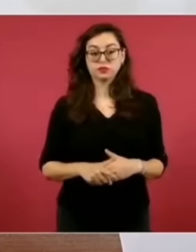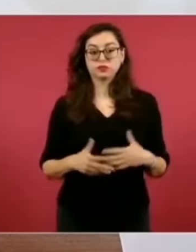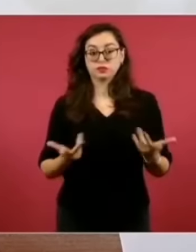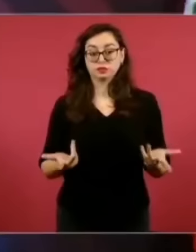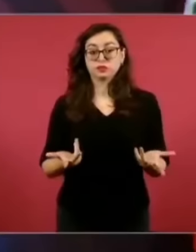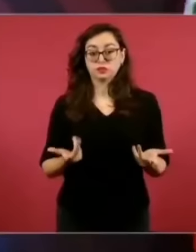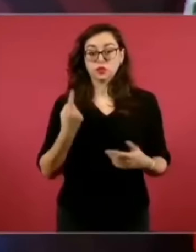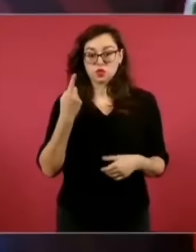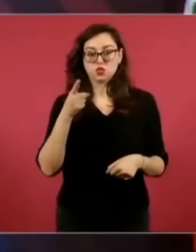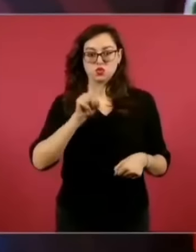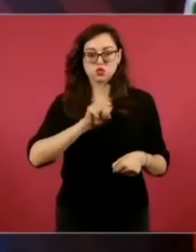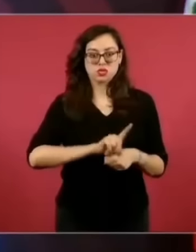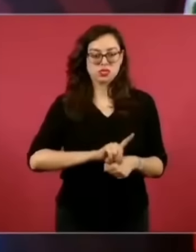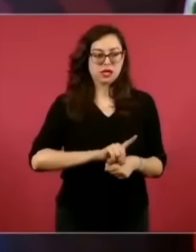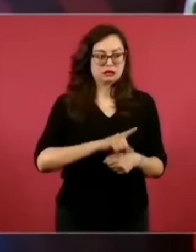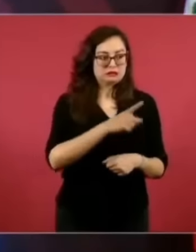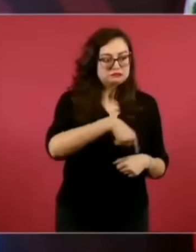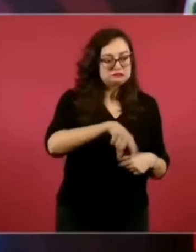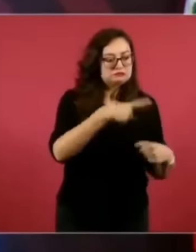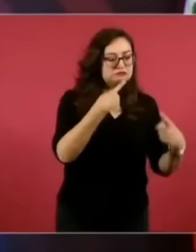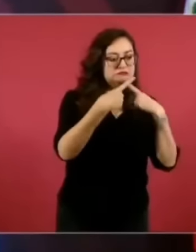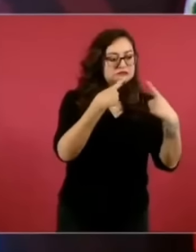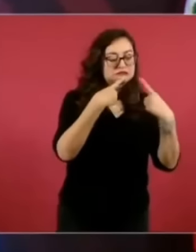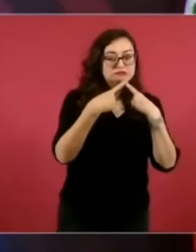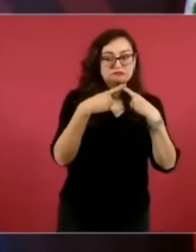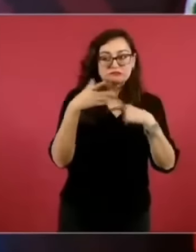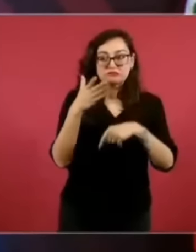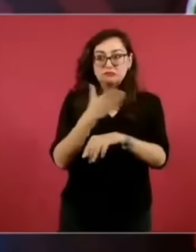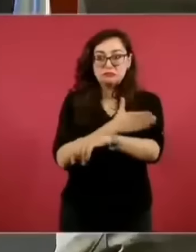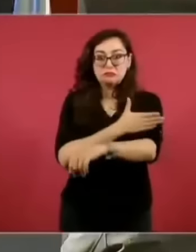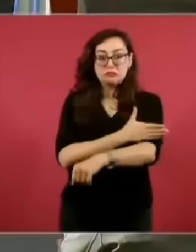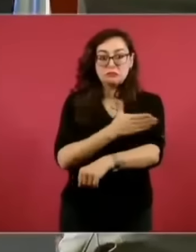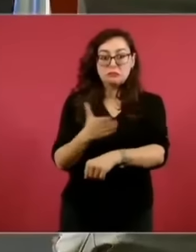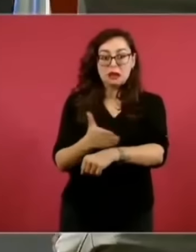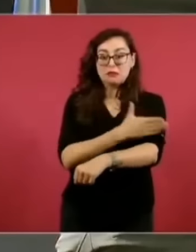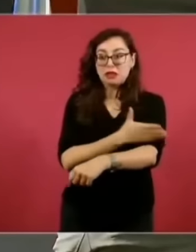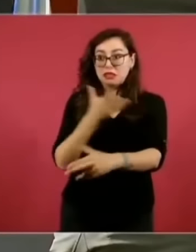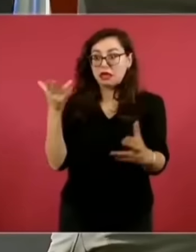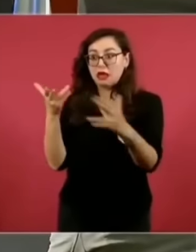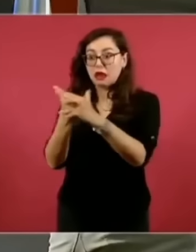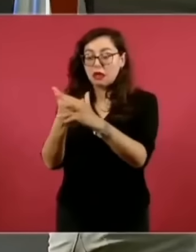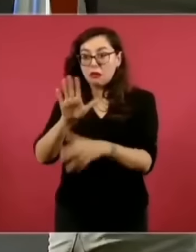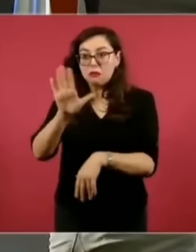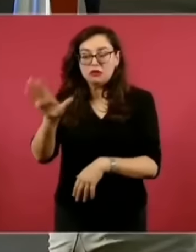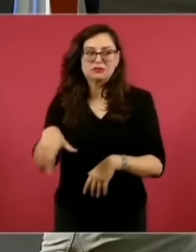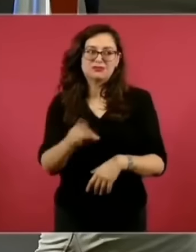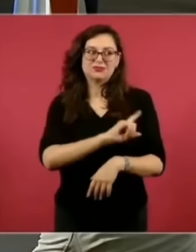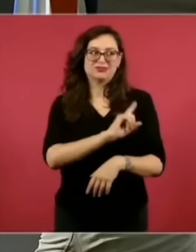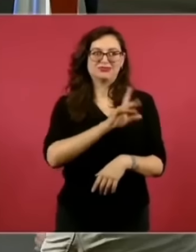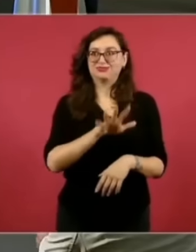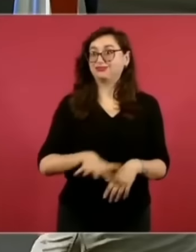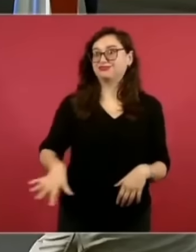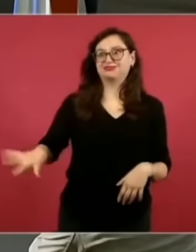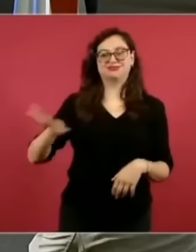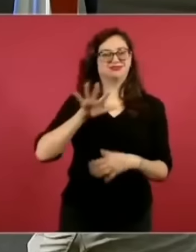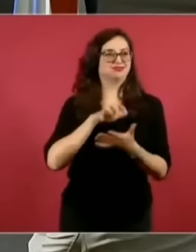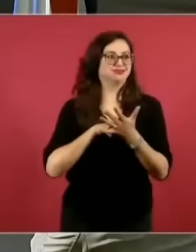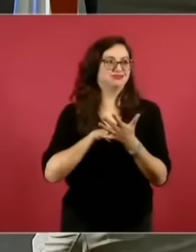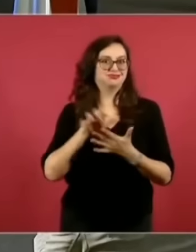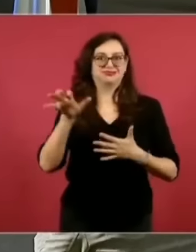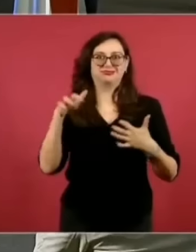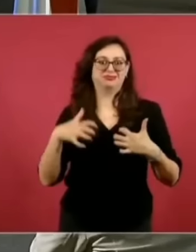utilizó esa frase. Pero miren lo que dice Ciro. Ah, esta es la frase. La bala